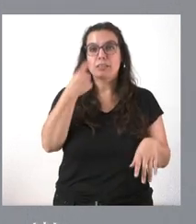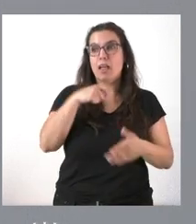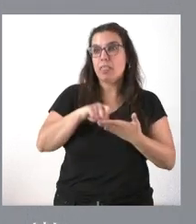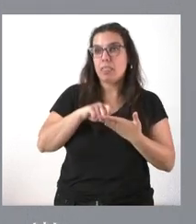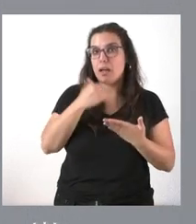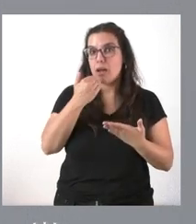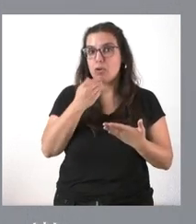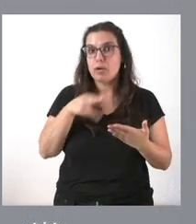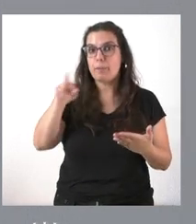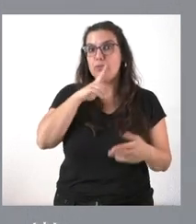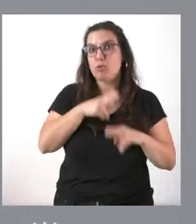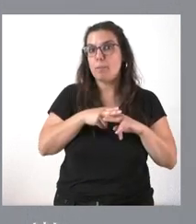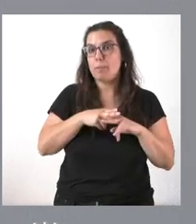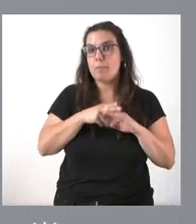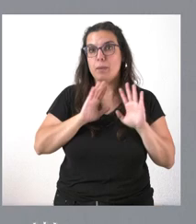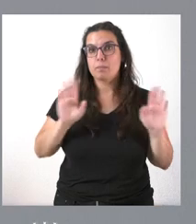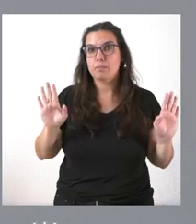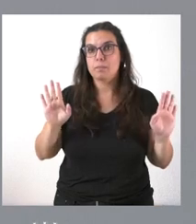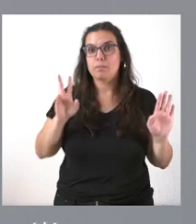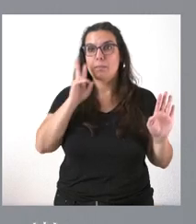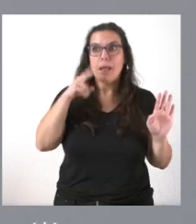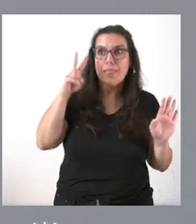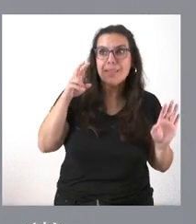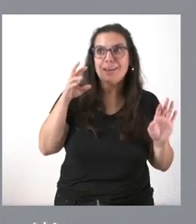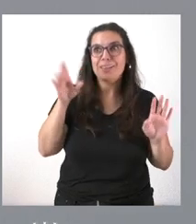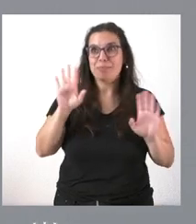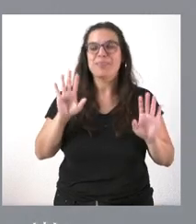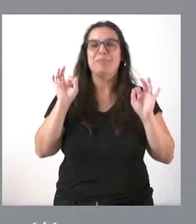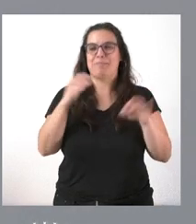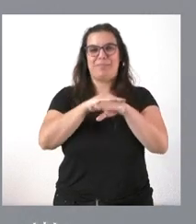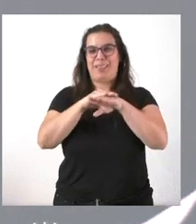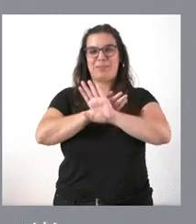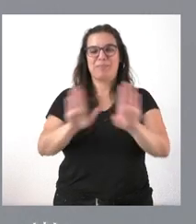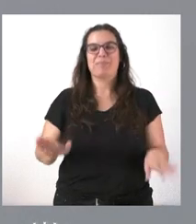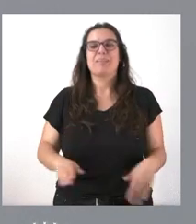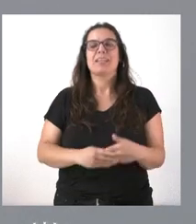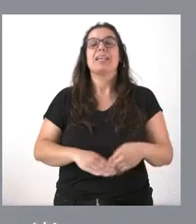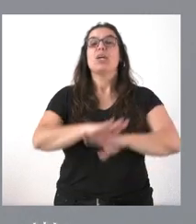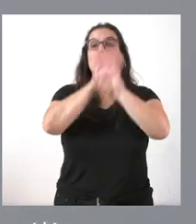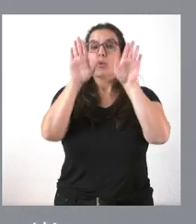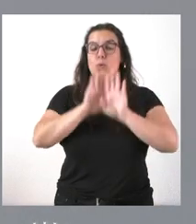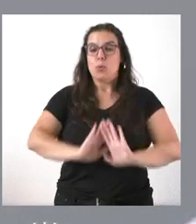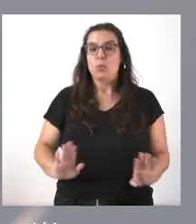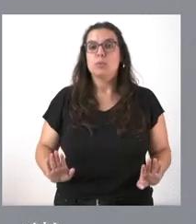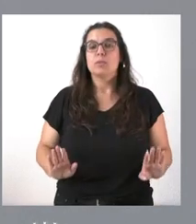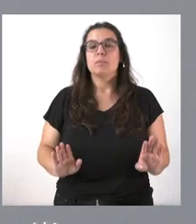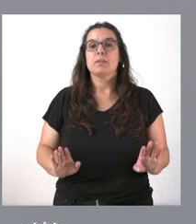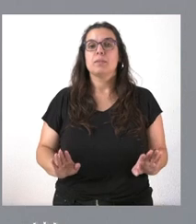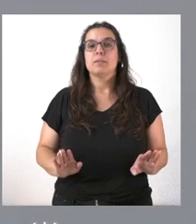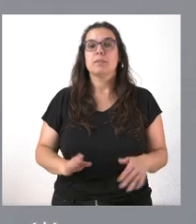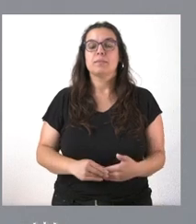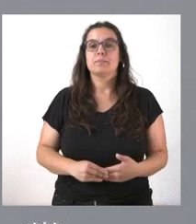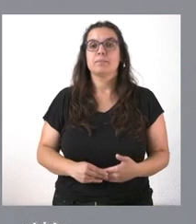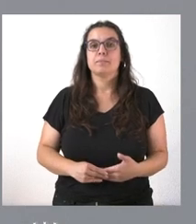nota es que te veía Sonia perdón y una última es que si es que te